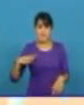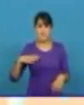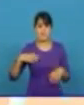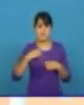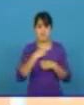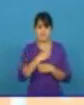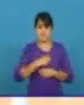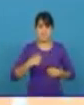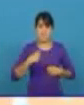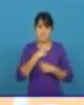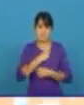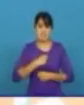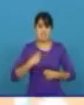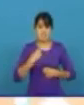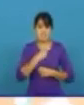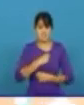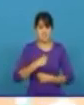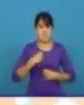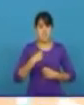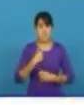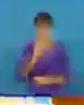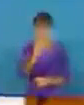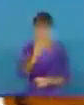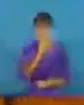no se bañó.